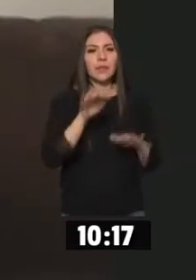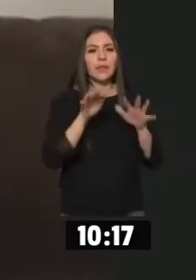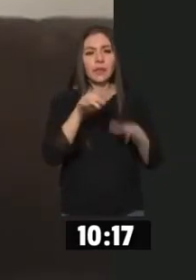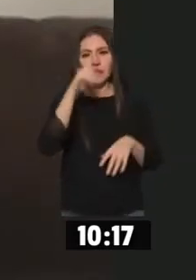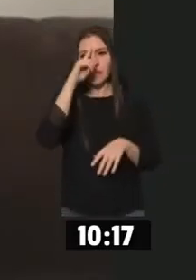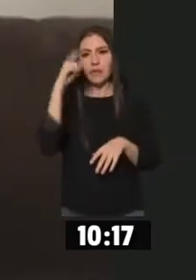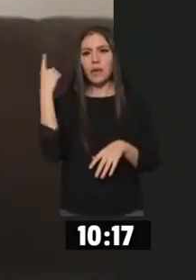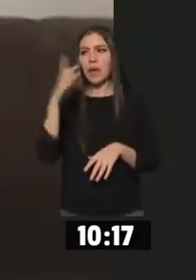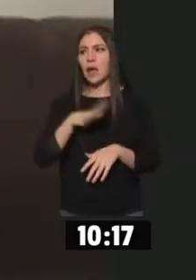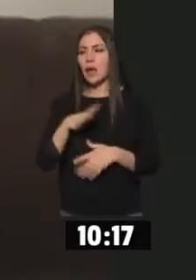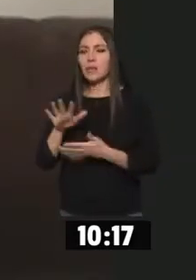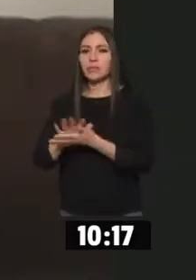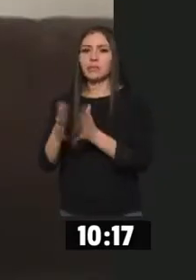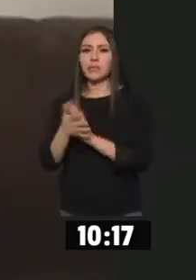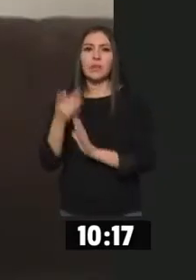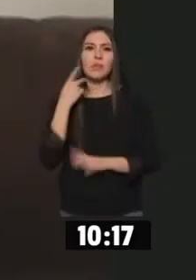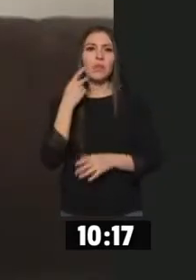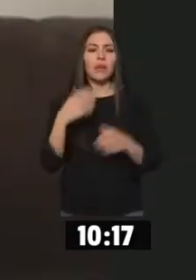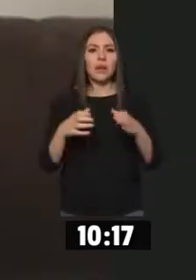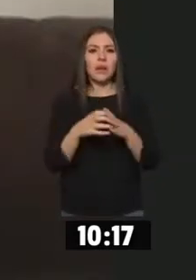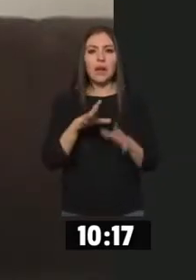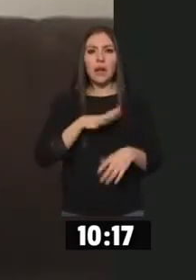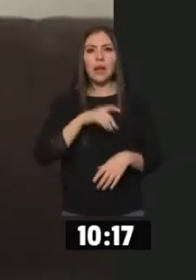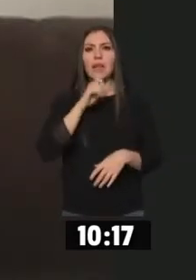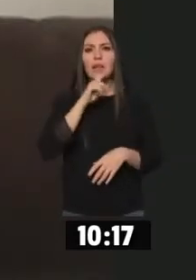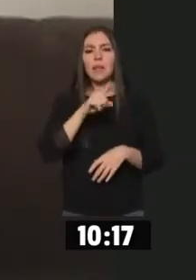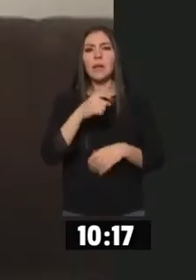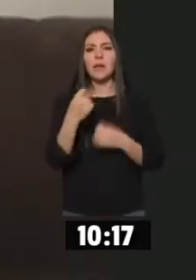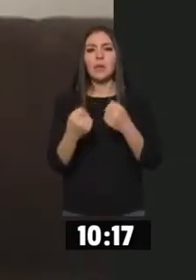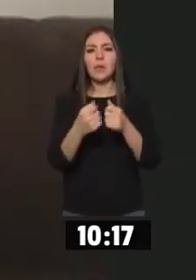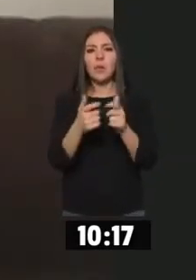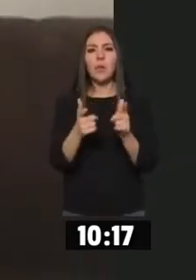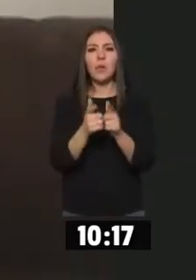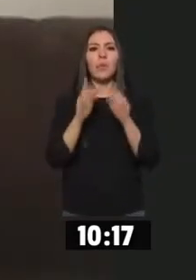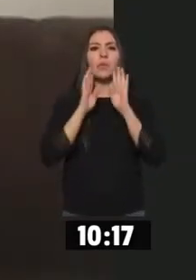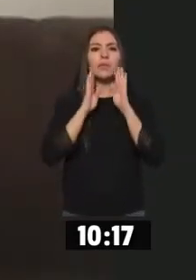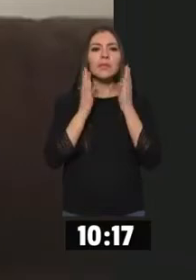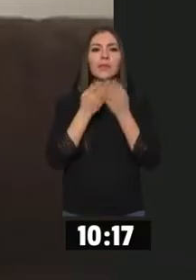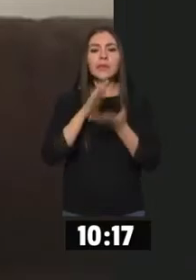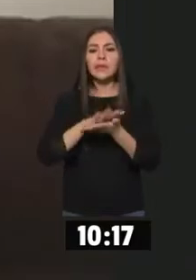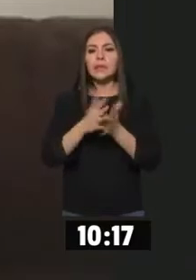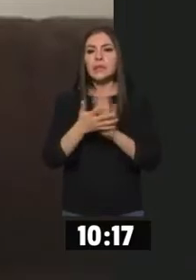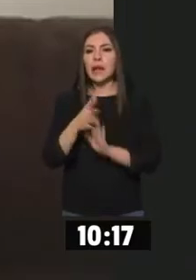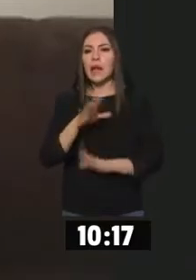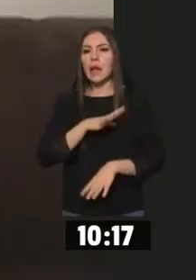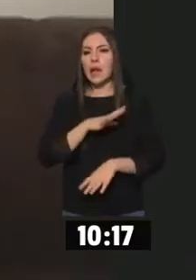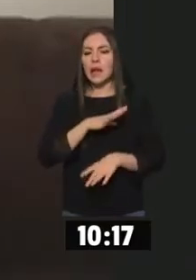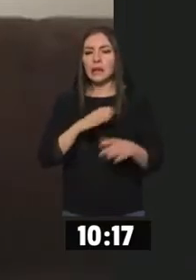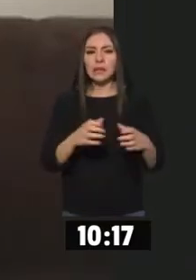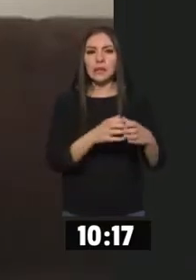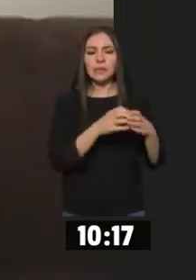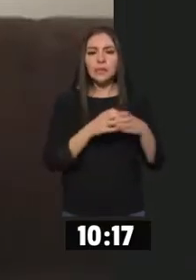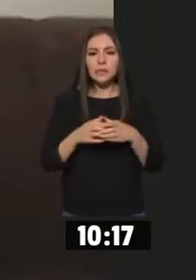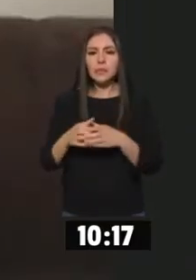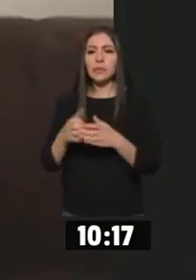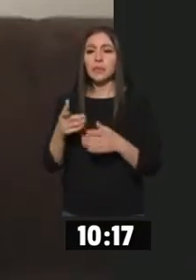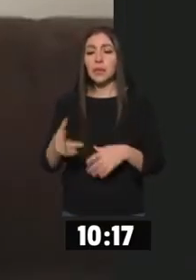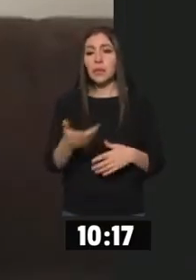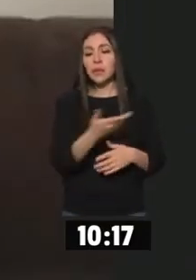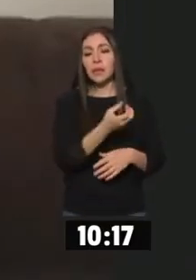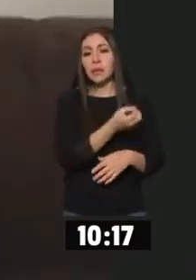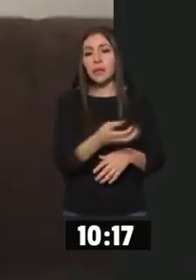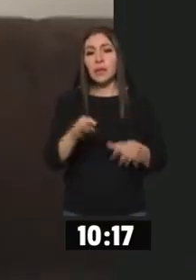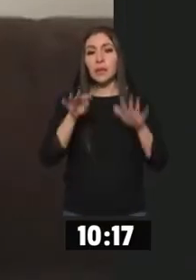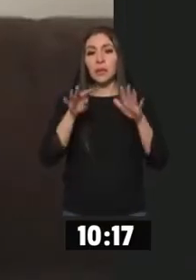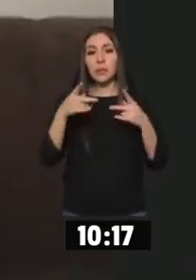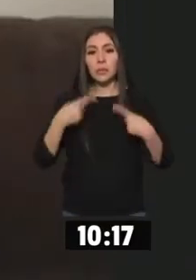políticas que existen, y por supuesto también hay móviles de delincuencia organizada, aunque en estos casos, estos 19 aspirantes que han perdido